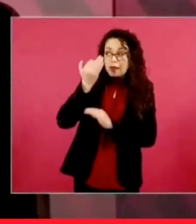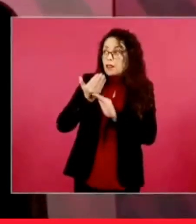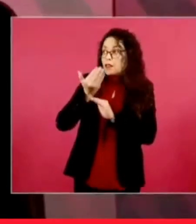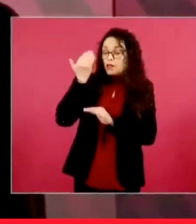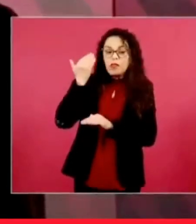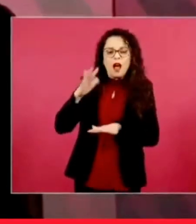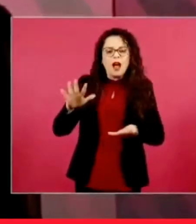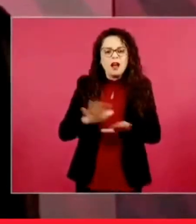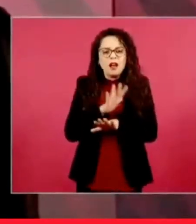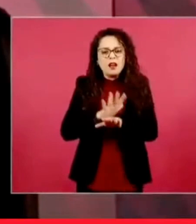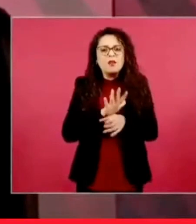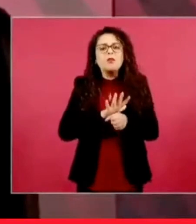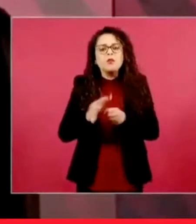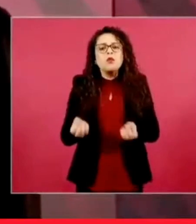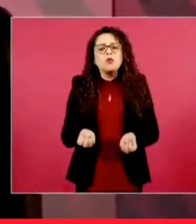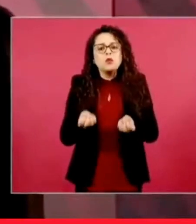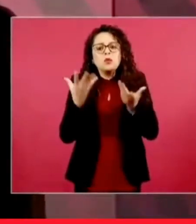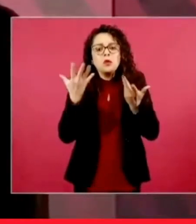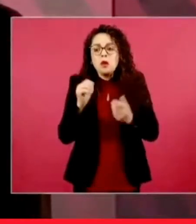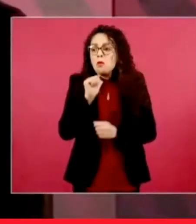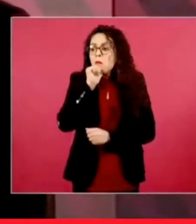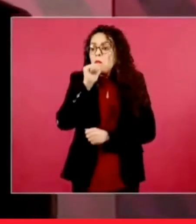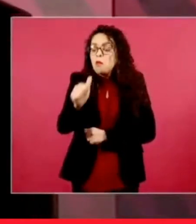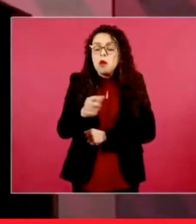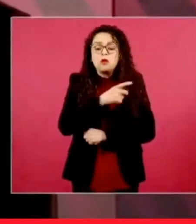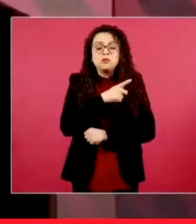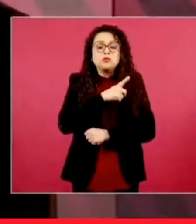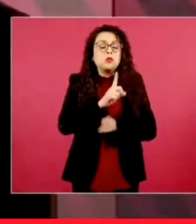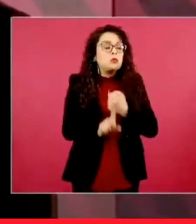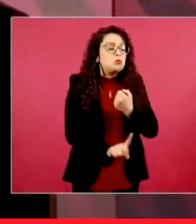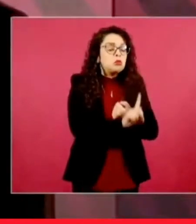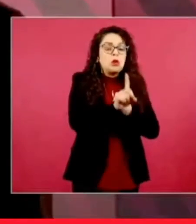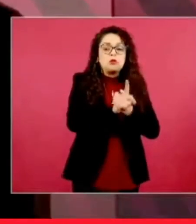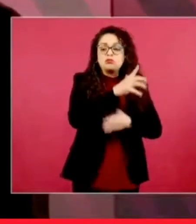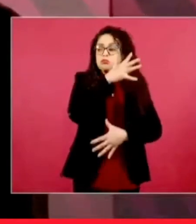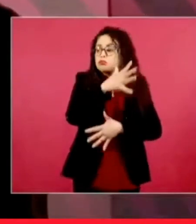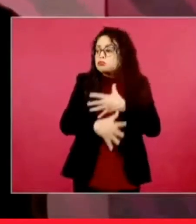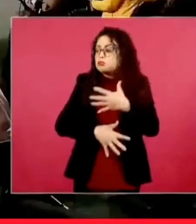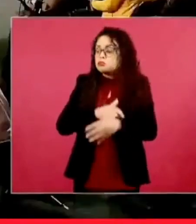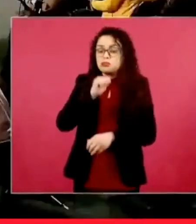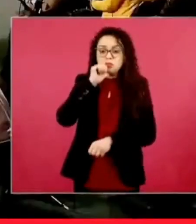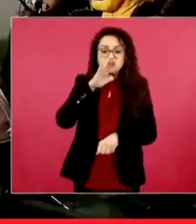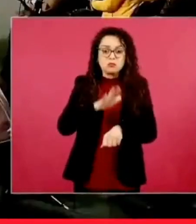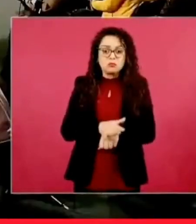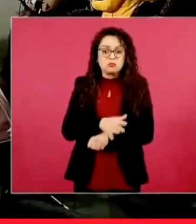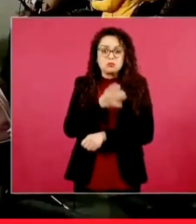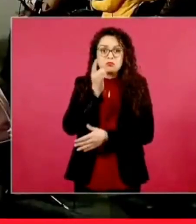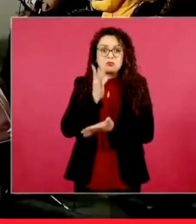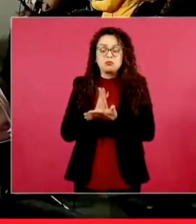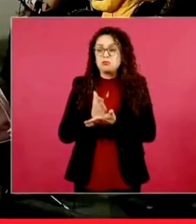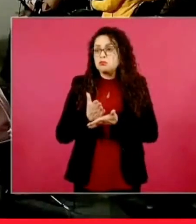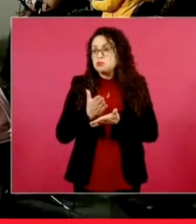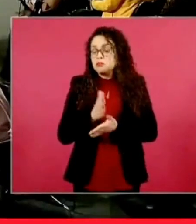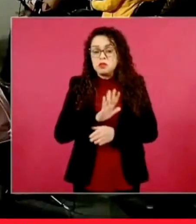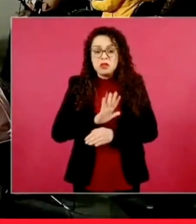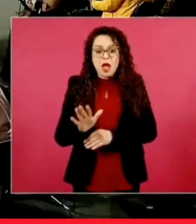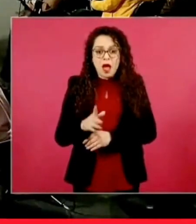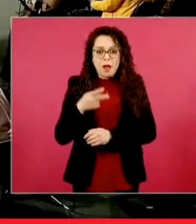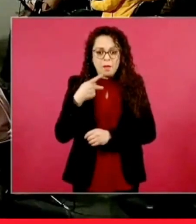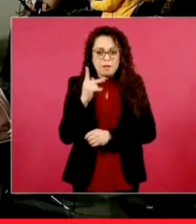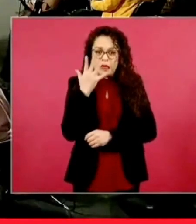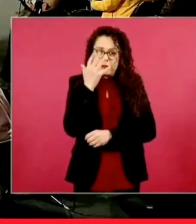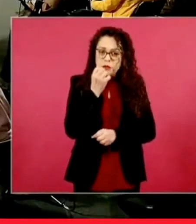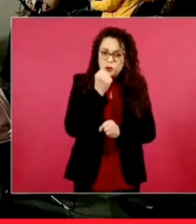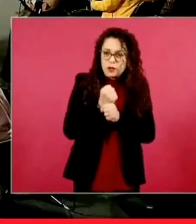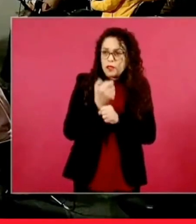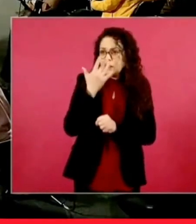Solo los pleitos que habían, pero eso, pues yo creo que cada 50 años, cada